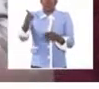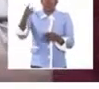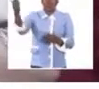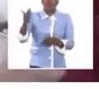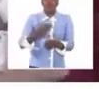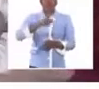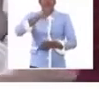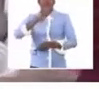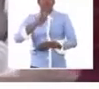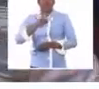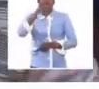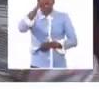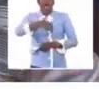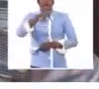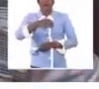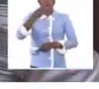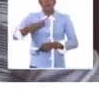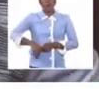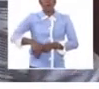Las caras de todo el mundo...